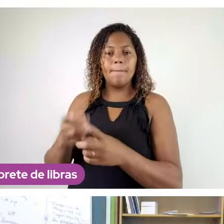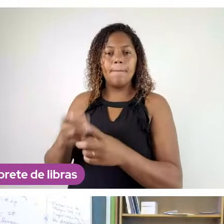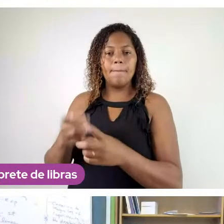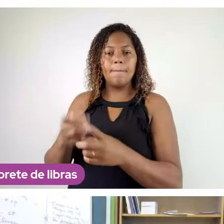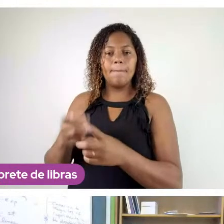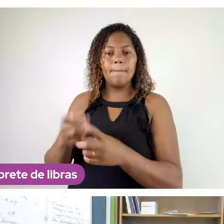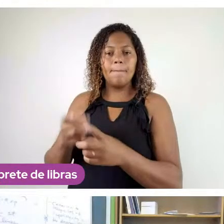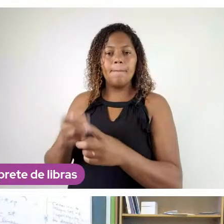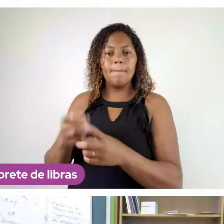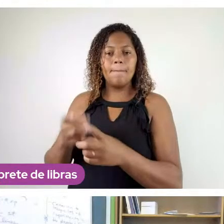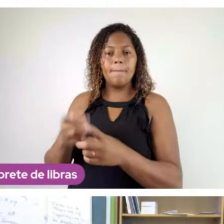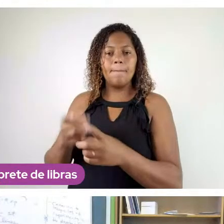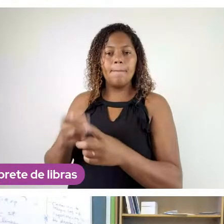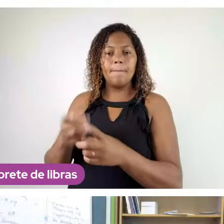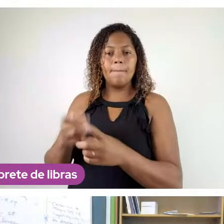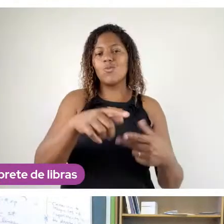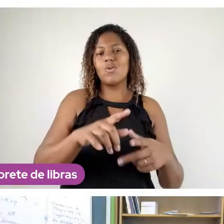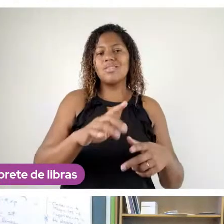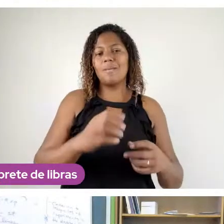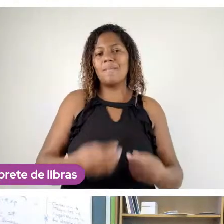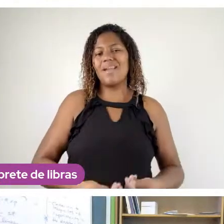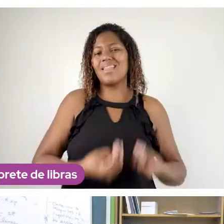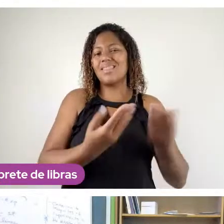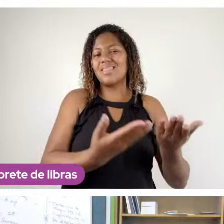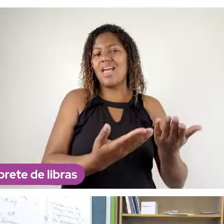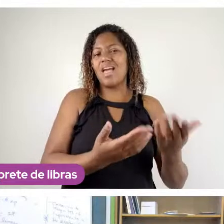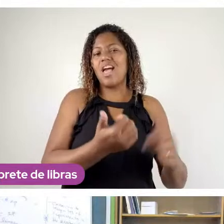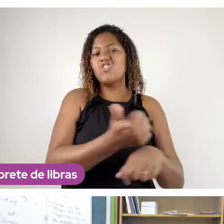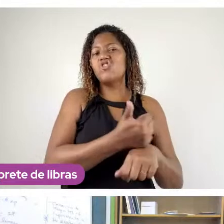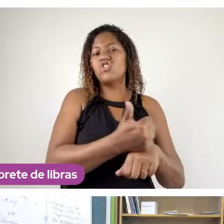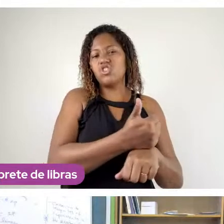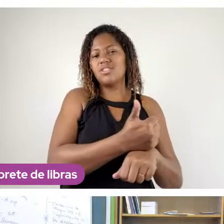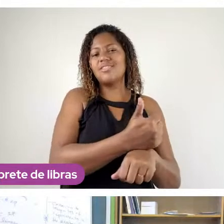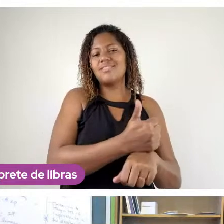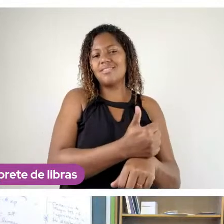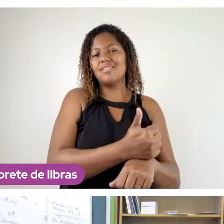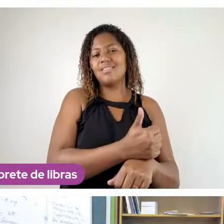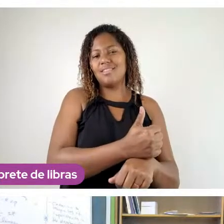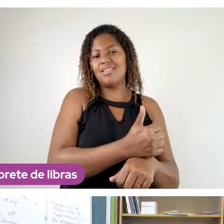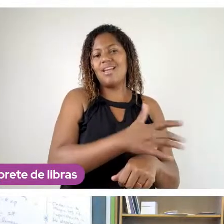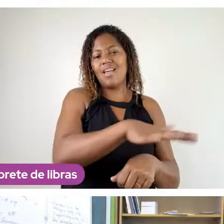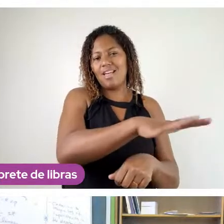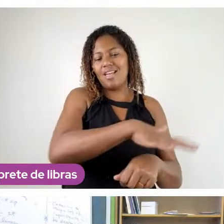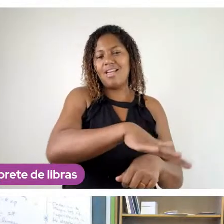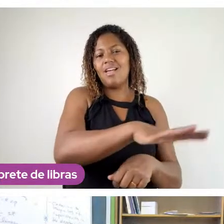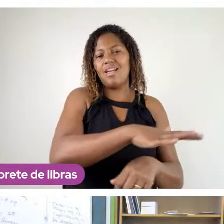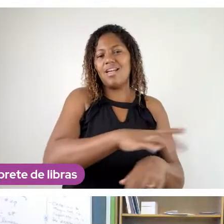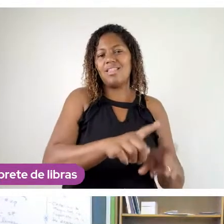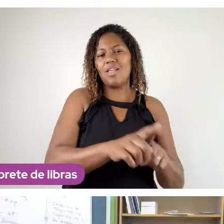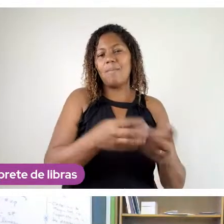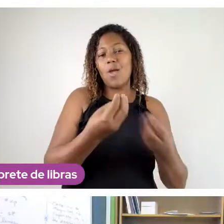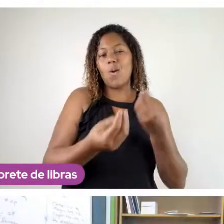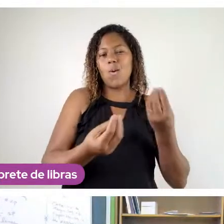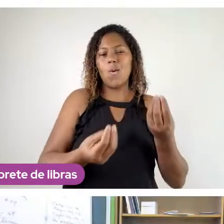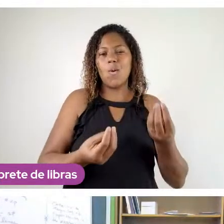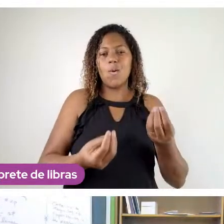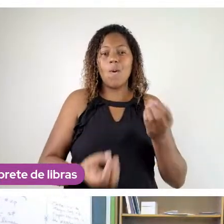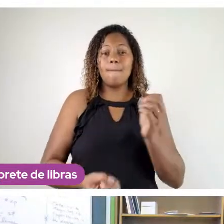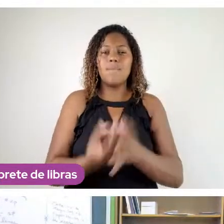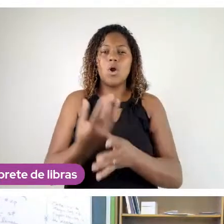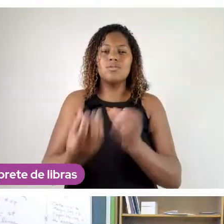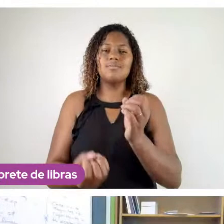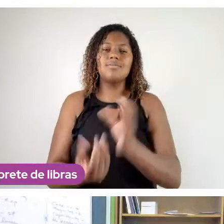falta de dignidad del trabajo de las personas, cómo dar más dignidad, cómo producir comida y al